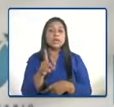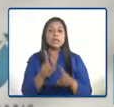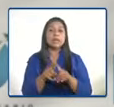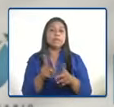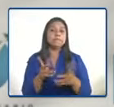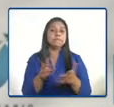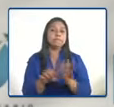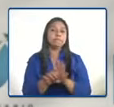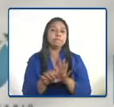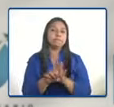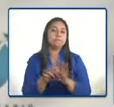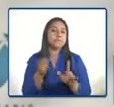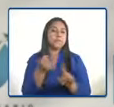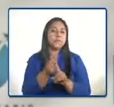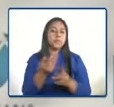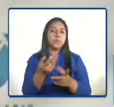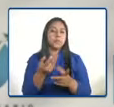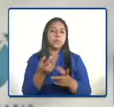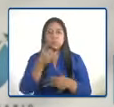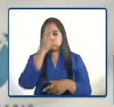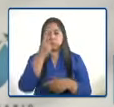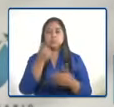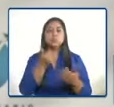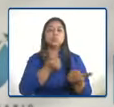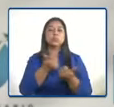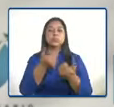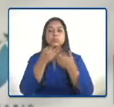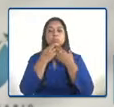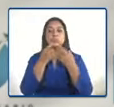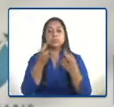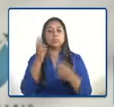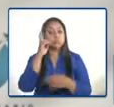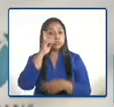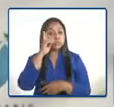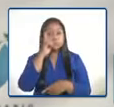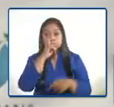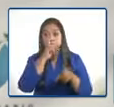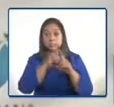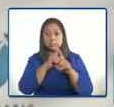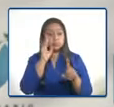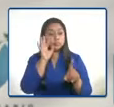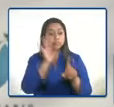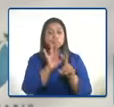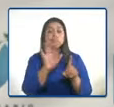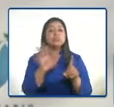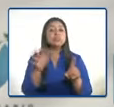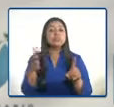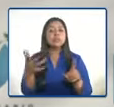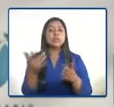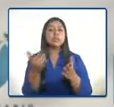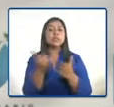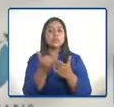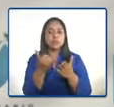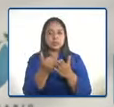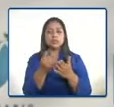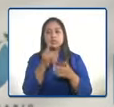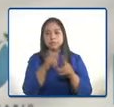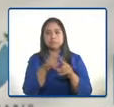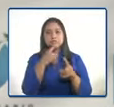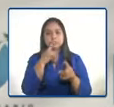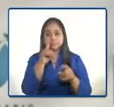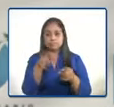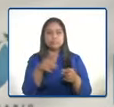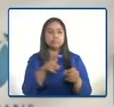momento laborar en la administración pública. Recordemos que nuestro fin primordial son las instituciones y por lo tanto tenemos que pasar por el